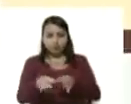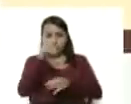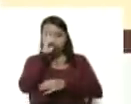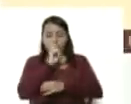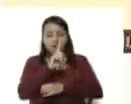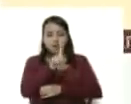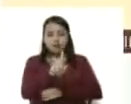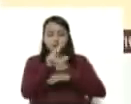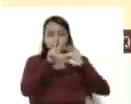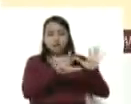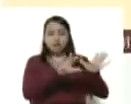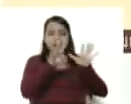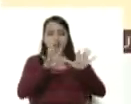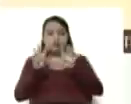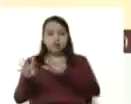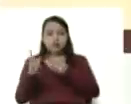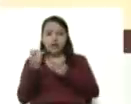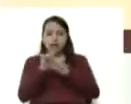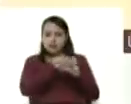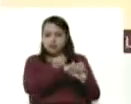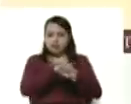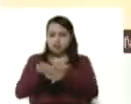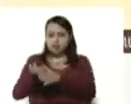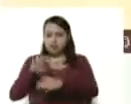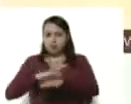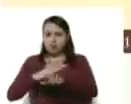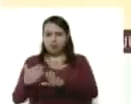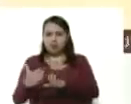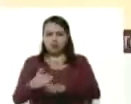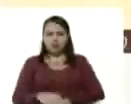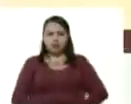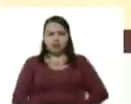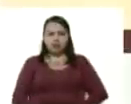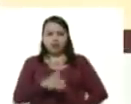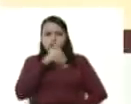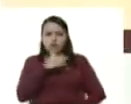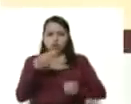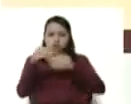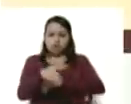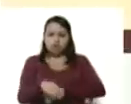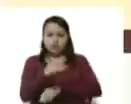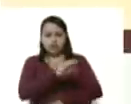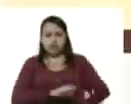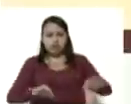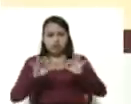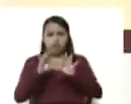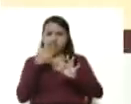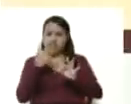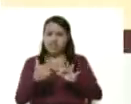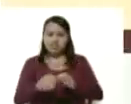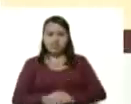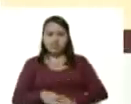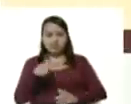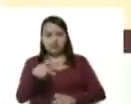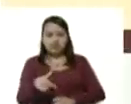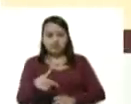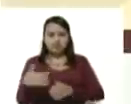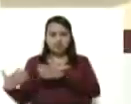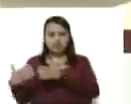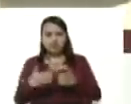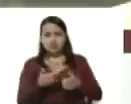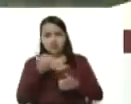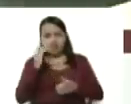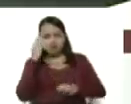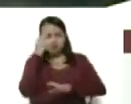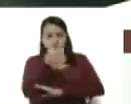1899. Lo deja por lado porque es nulo e írrito. Y dice, bueno, esta controversia se va a